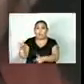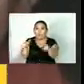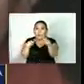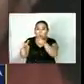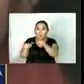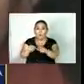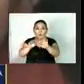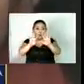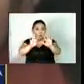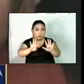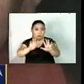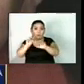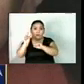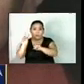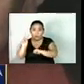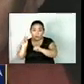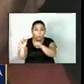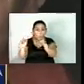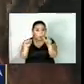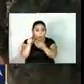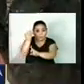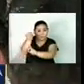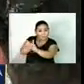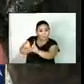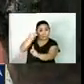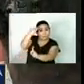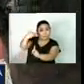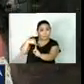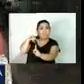92 años de edad.